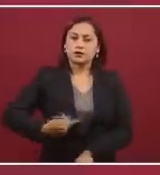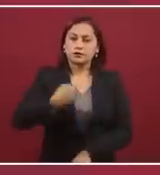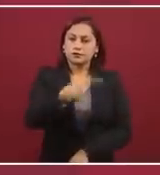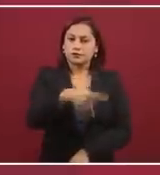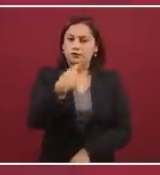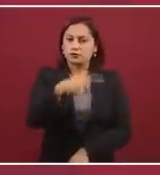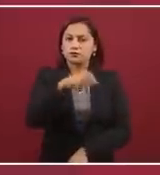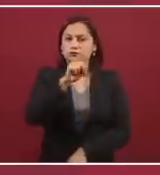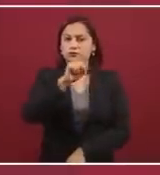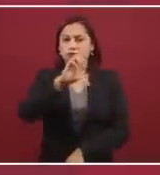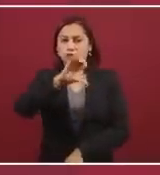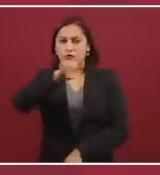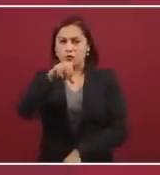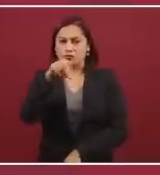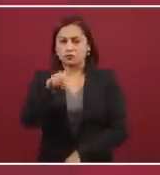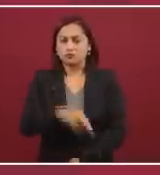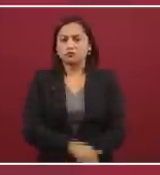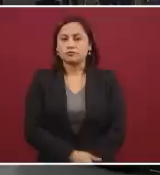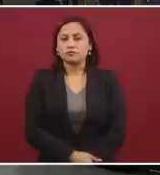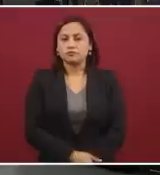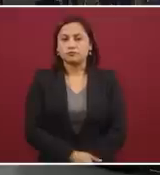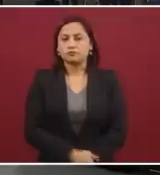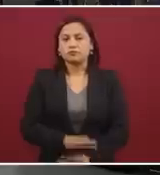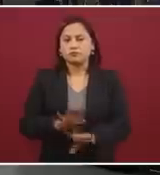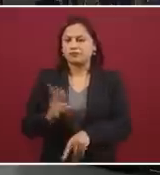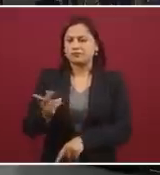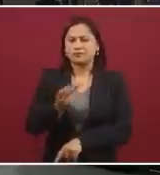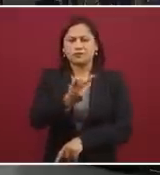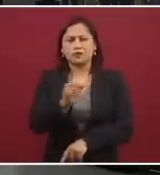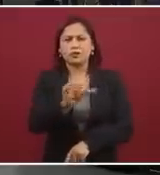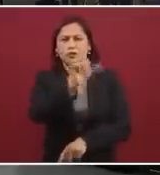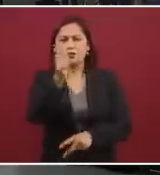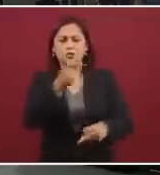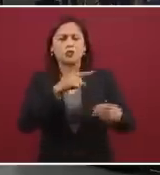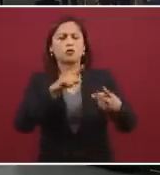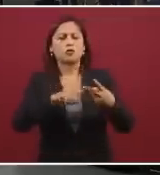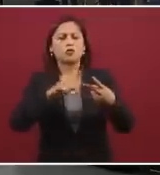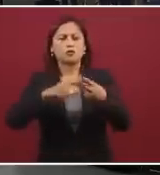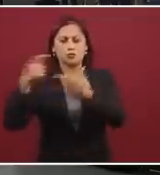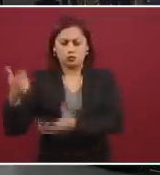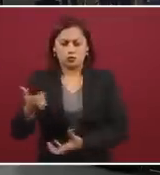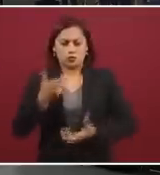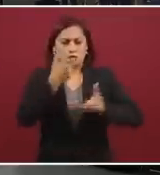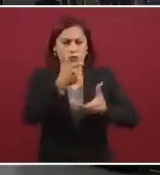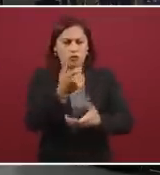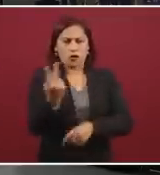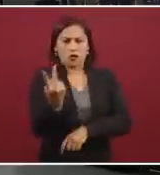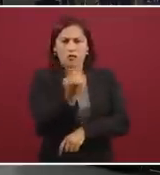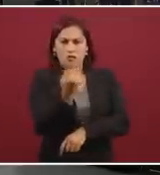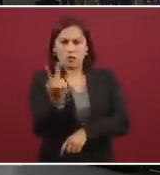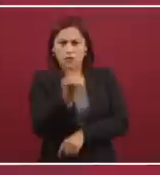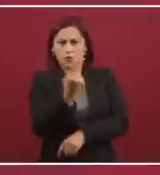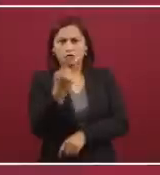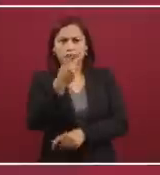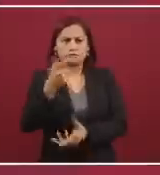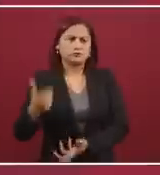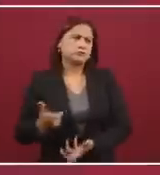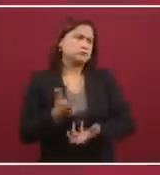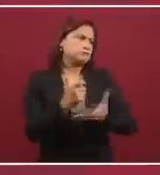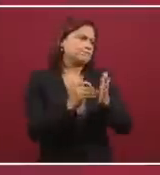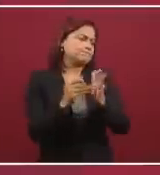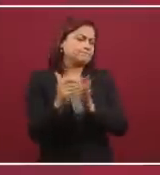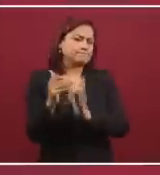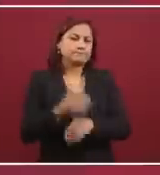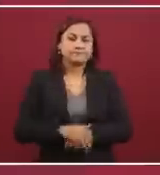de la suprema corte y el tema de los fideicomisos presidentes son dos se hizo millonario eso se tiene que revisar